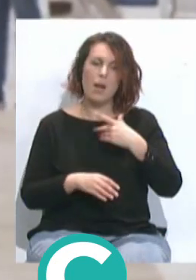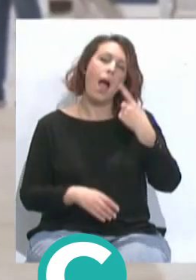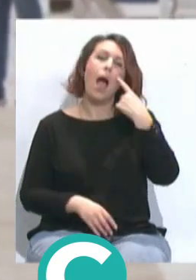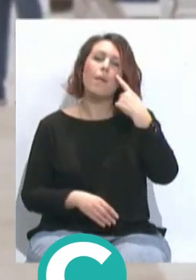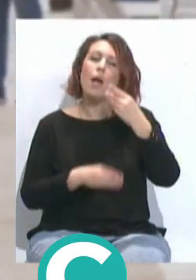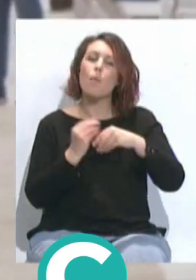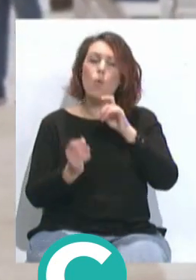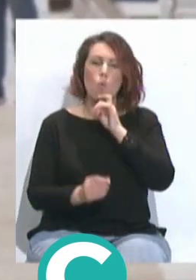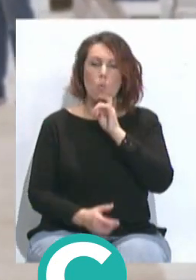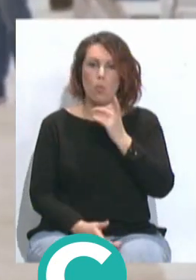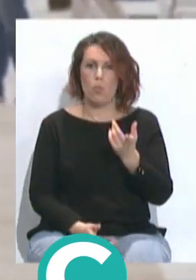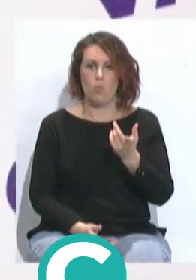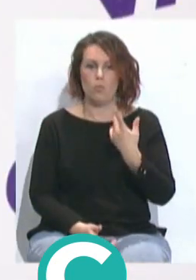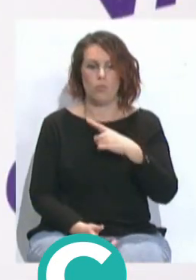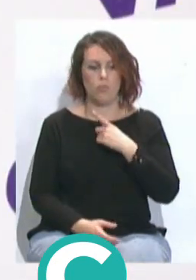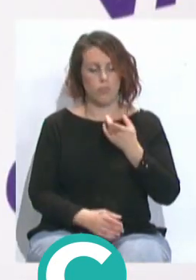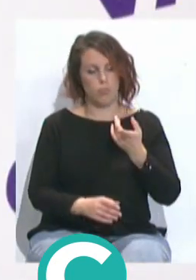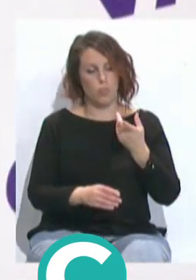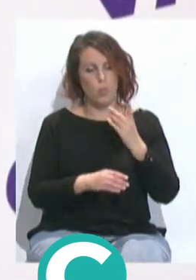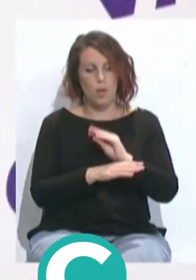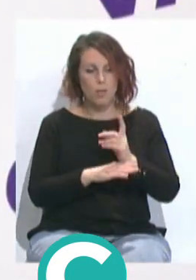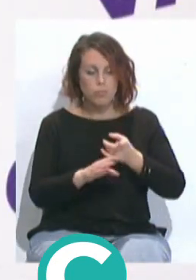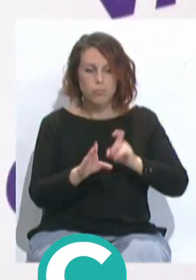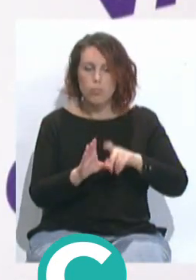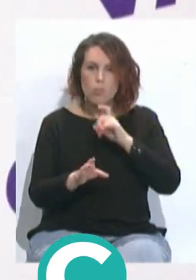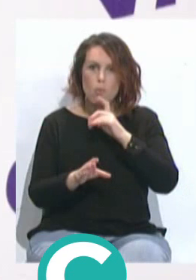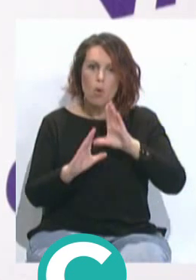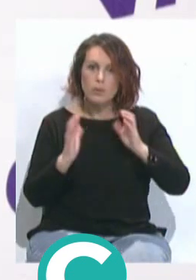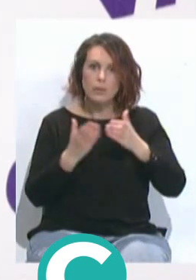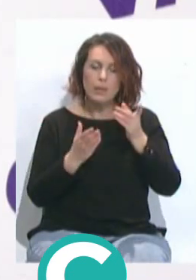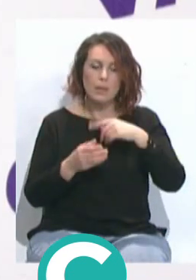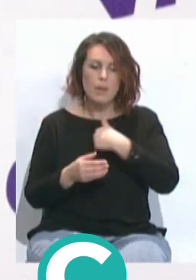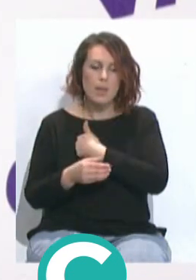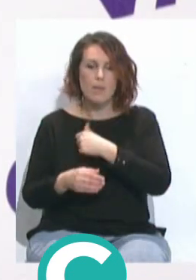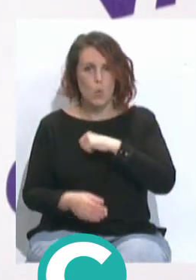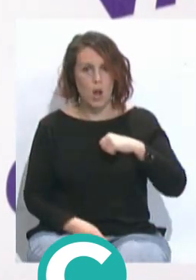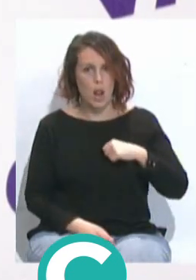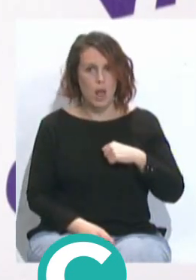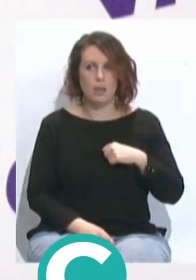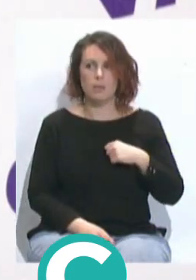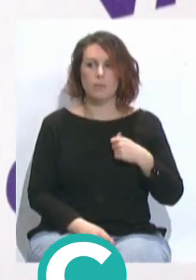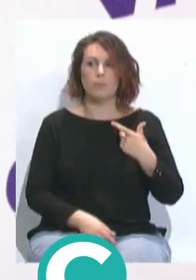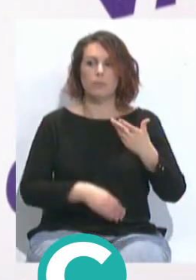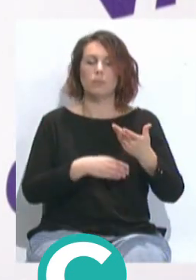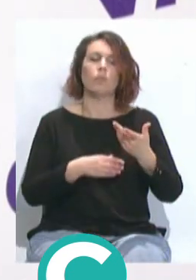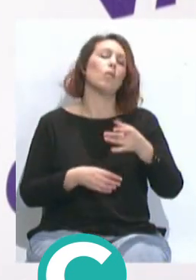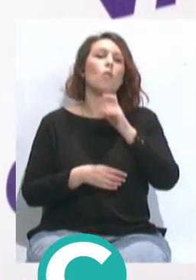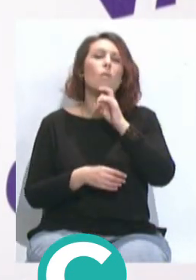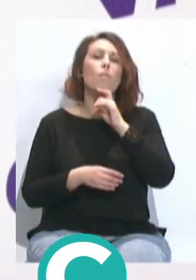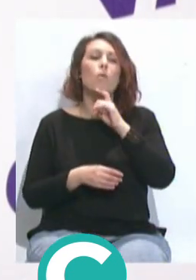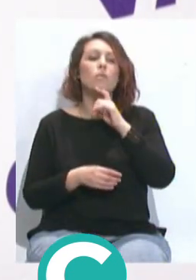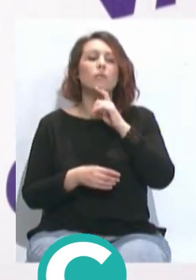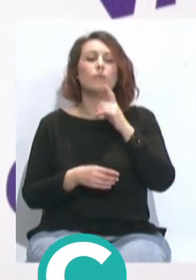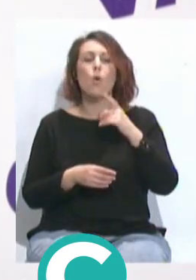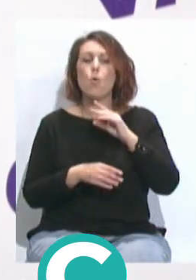hacemos eso, ¿no?, cómo nos implicamos en esos cuidados de forma colectiva y también de forma individual. Cómo dejamos de hacer